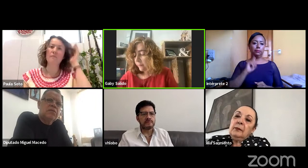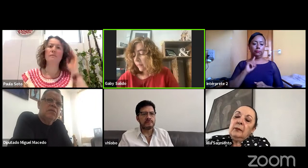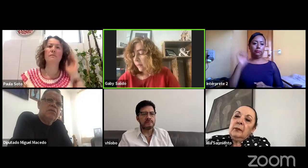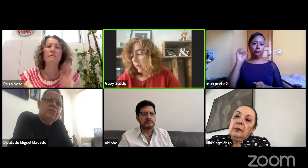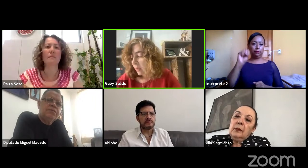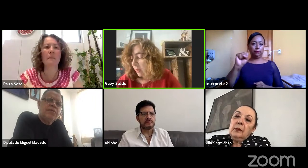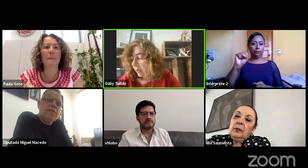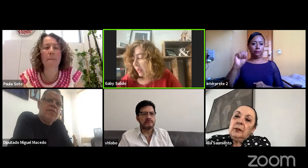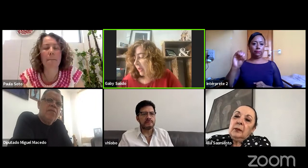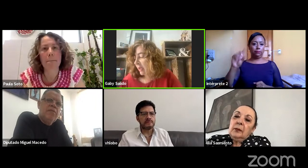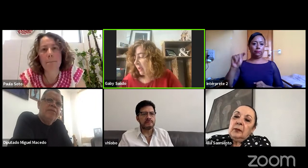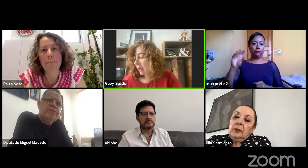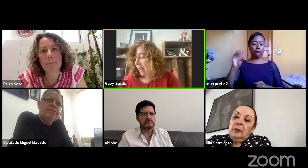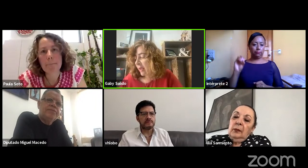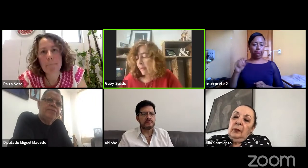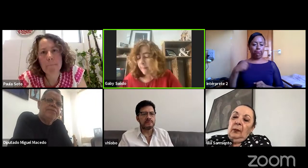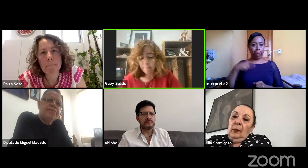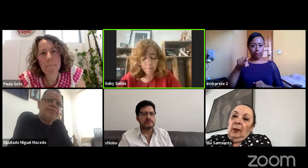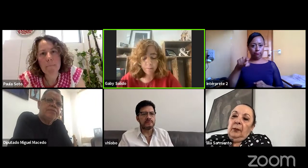usted.